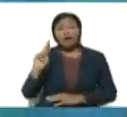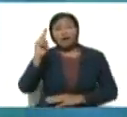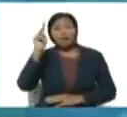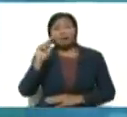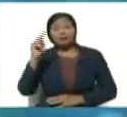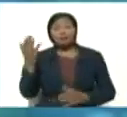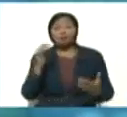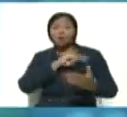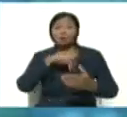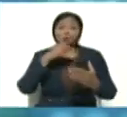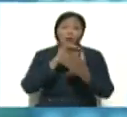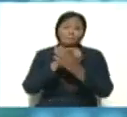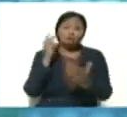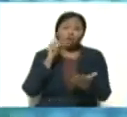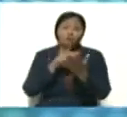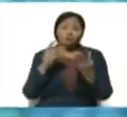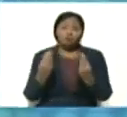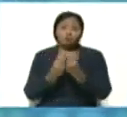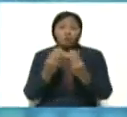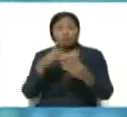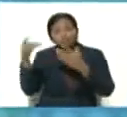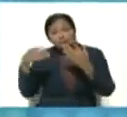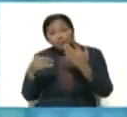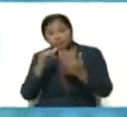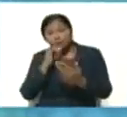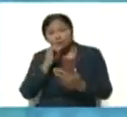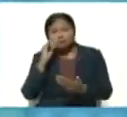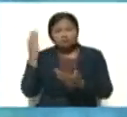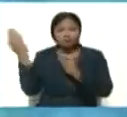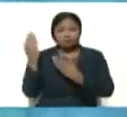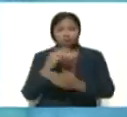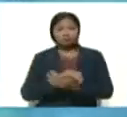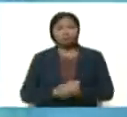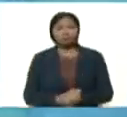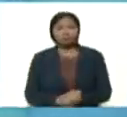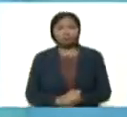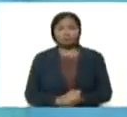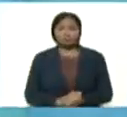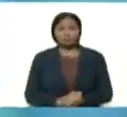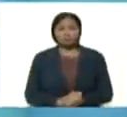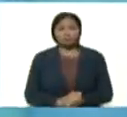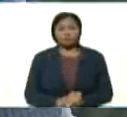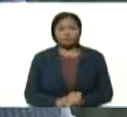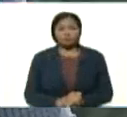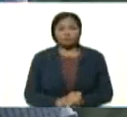Baker Díaz estuvo en el lugar y nos trae detalles de esta información. Escuchemos.